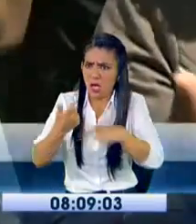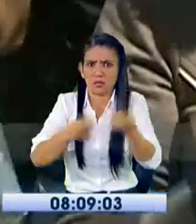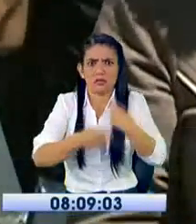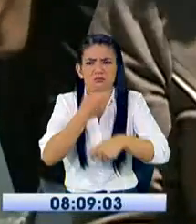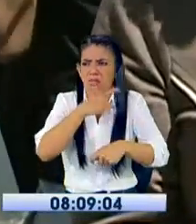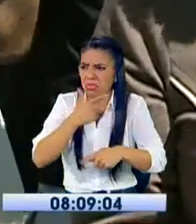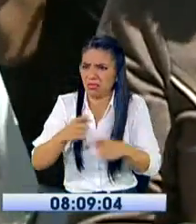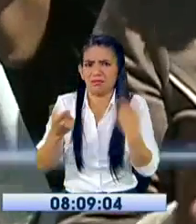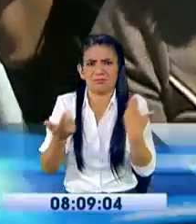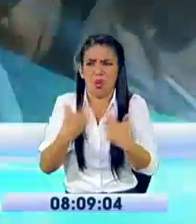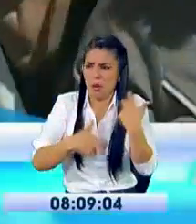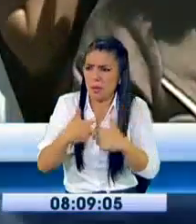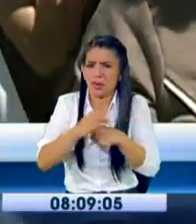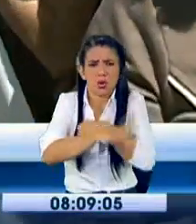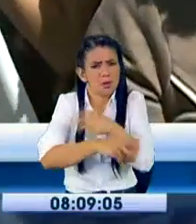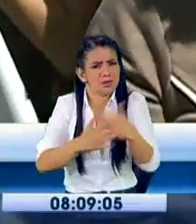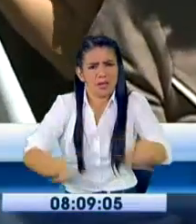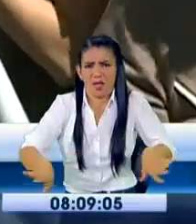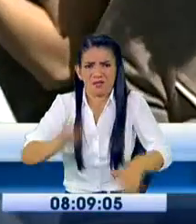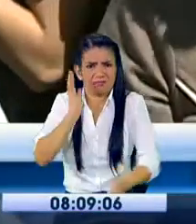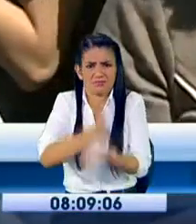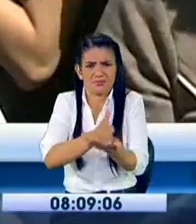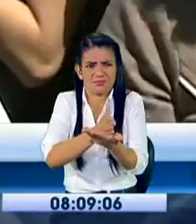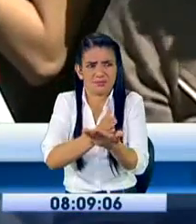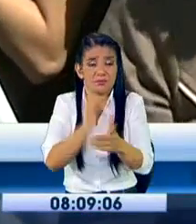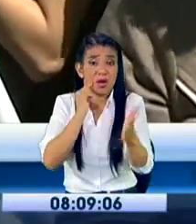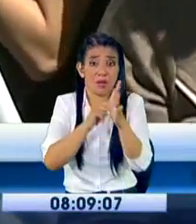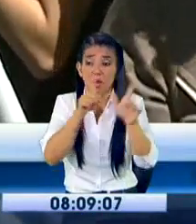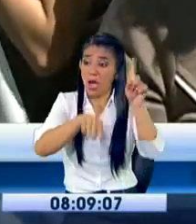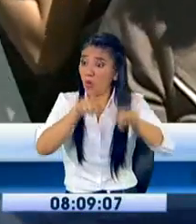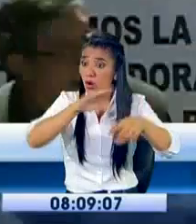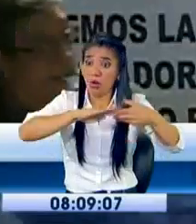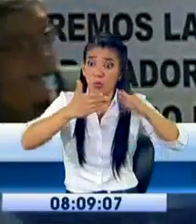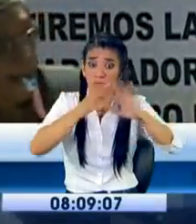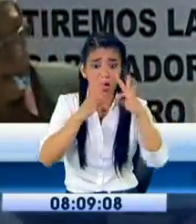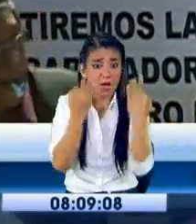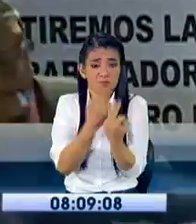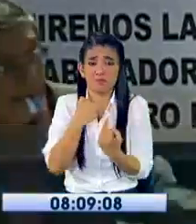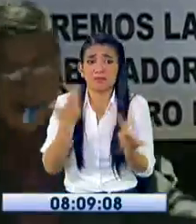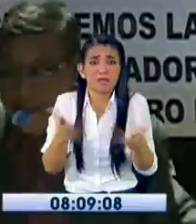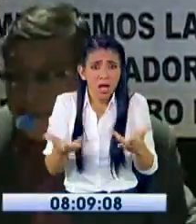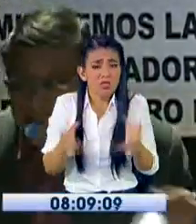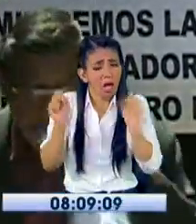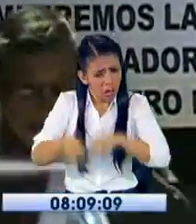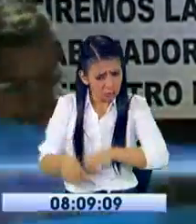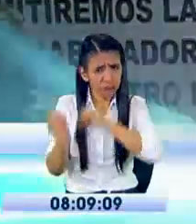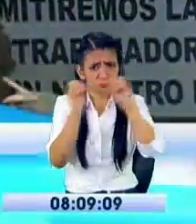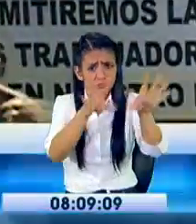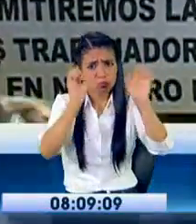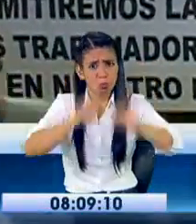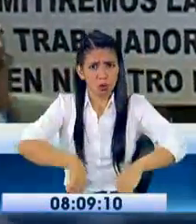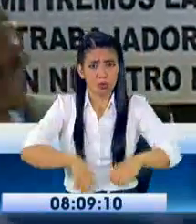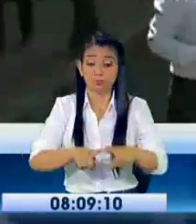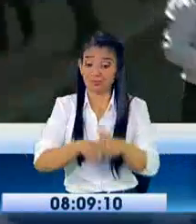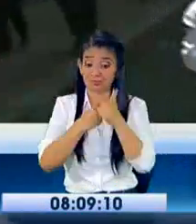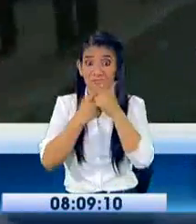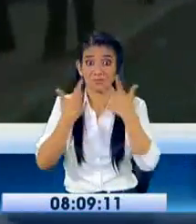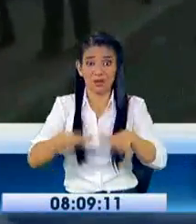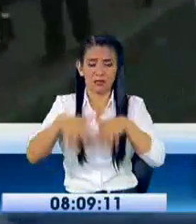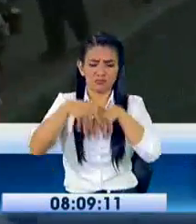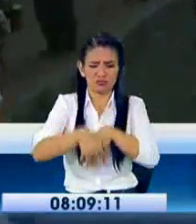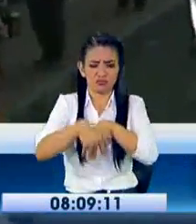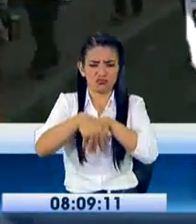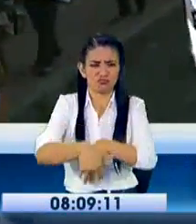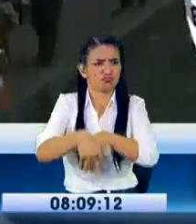De inmediato al salón principal donde lo recibió el alcalde Mauricio Rodas. Y aquí un primer anuncio. La